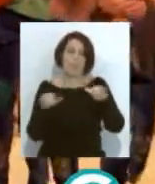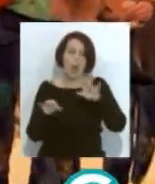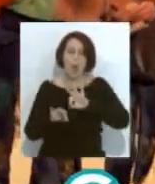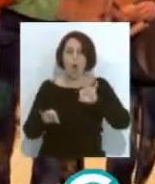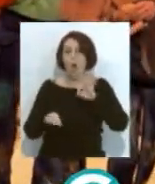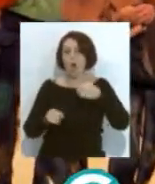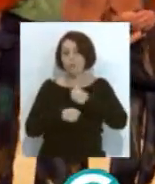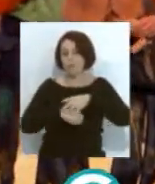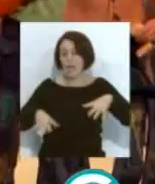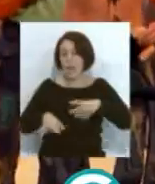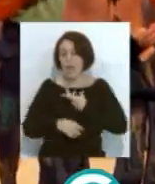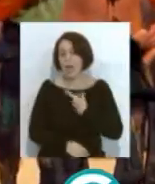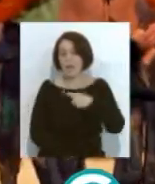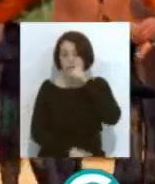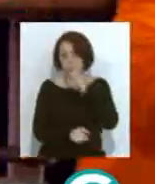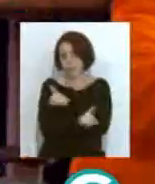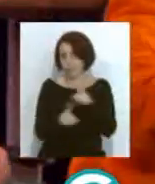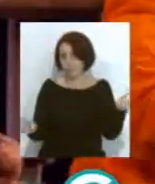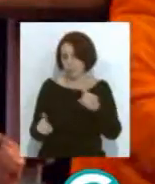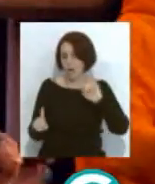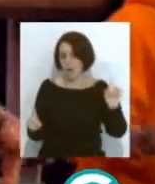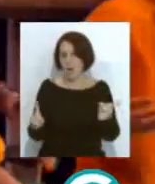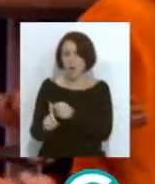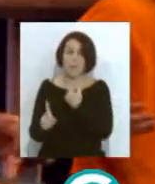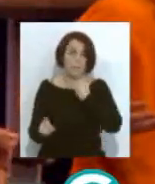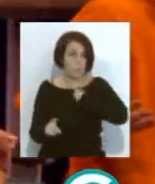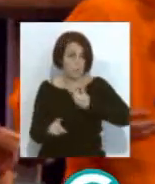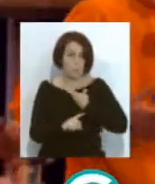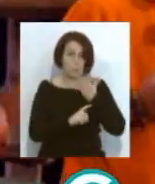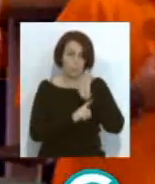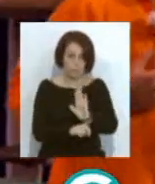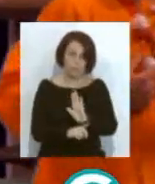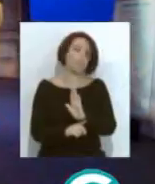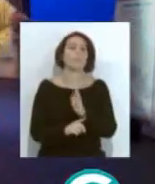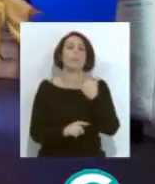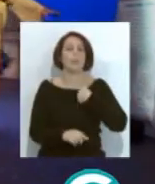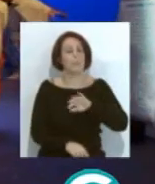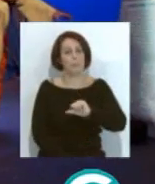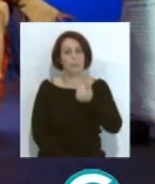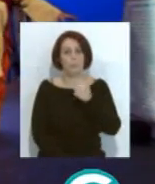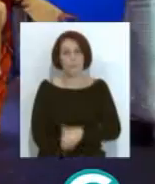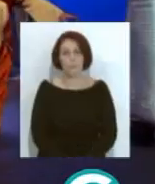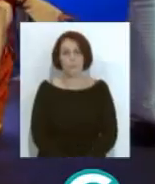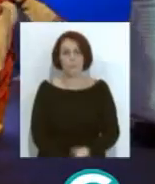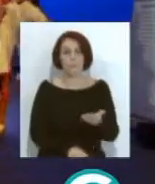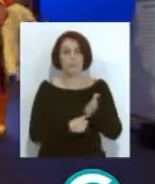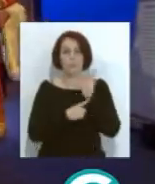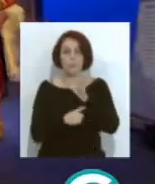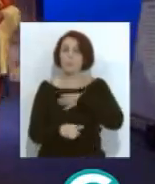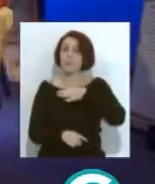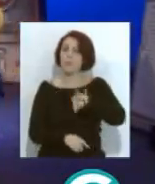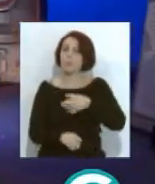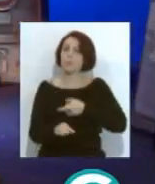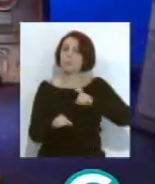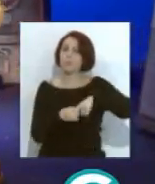galas a lo largo del año y es lo que se ha propuesto y ha sido aprobado. Se va a ofrecer la posibilidad